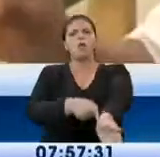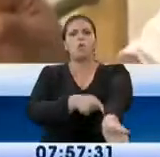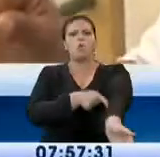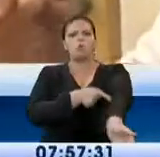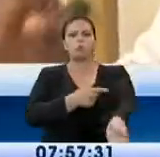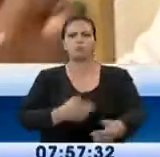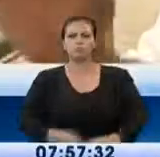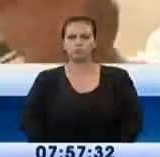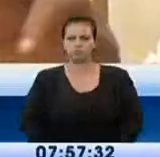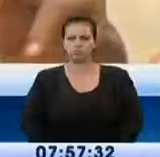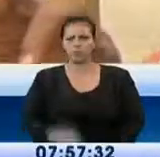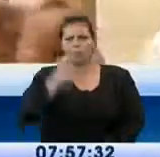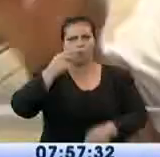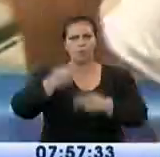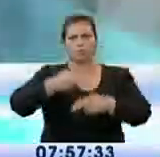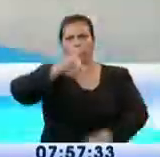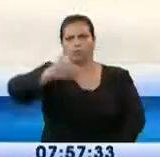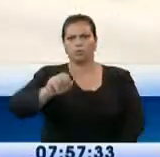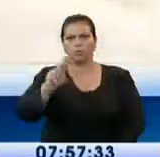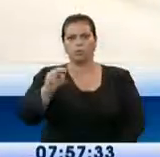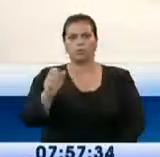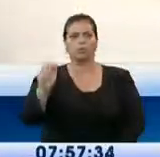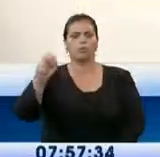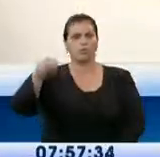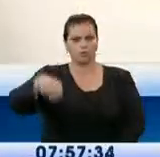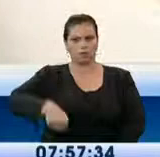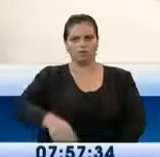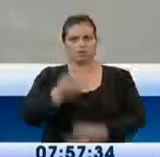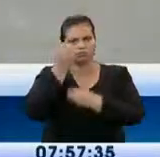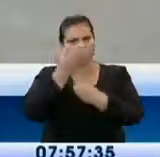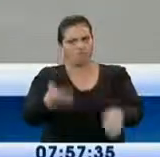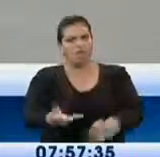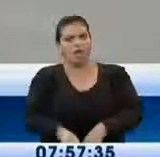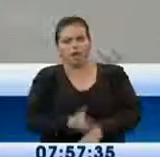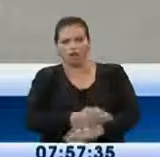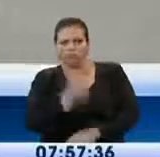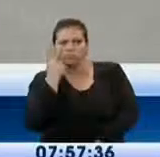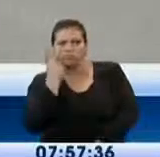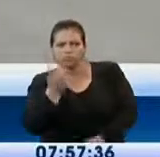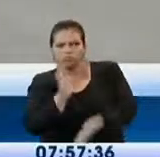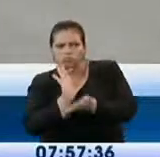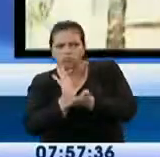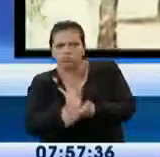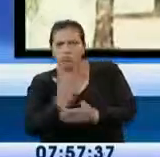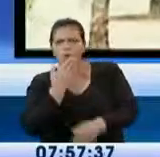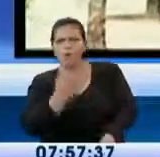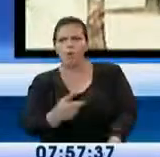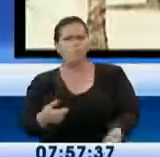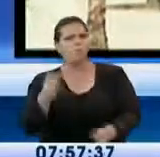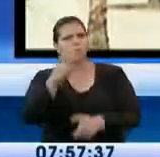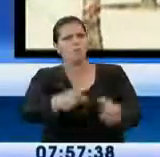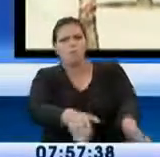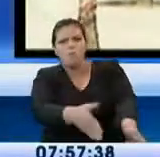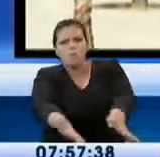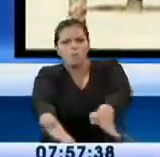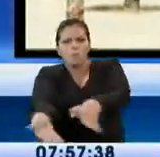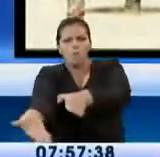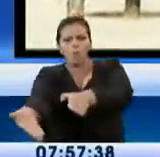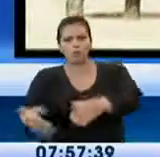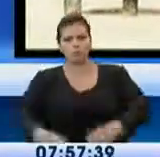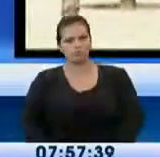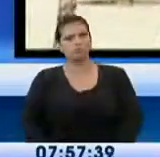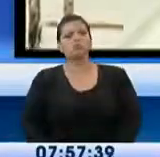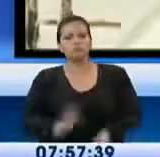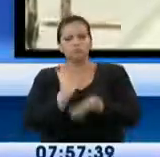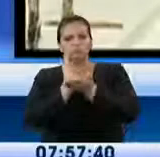Juan Aspiazo, morador de la cooperativa Juan Pablo, dice haber sido testigo de varias muertes. Aquí mataron una señora,